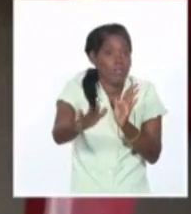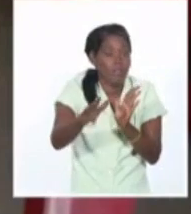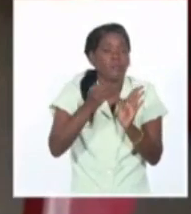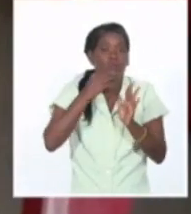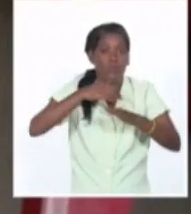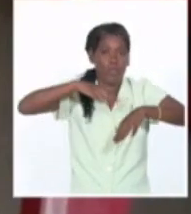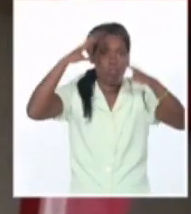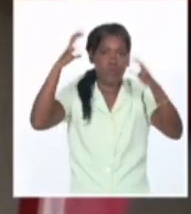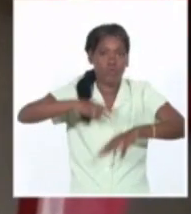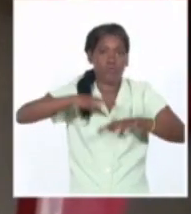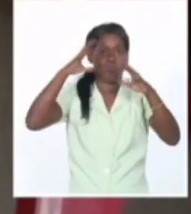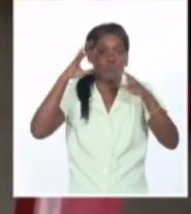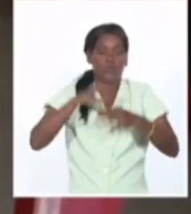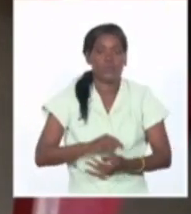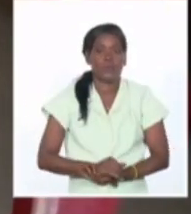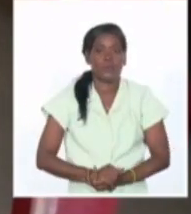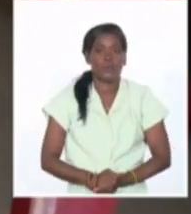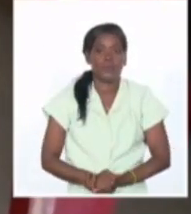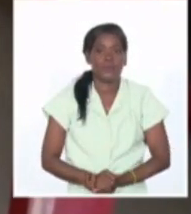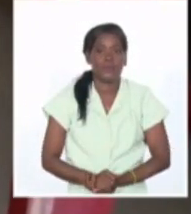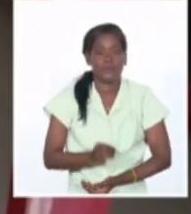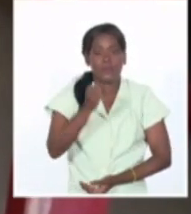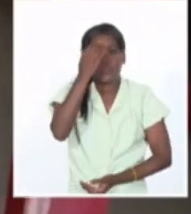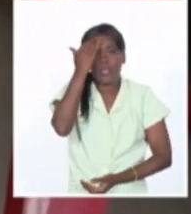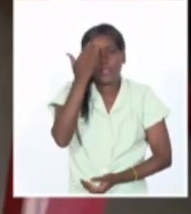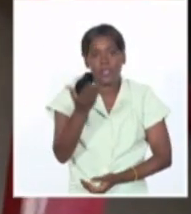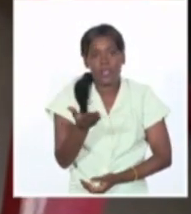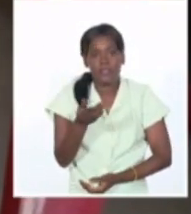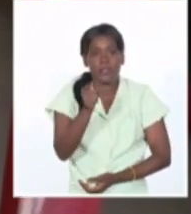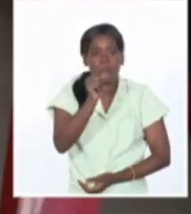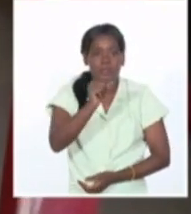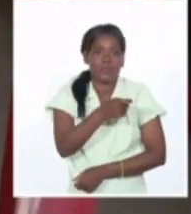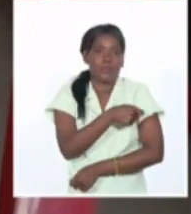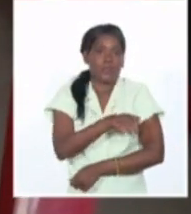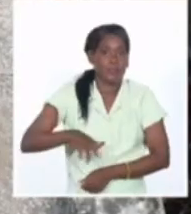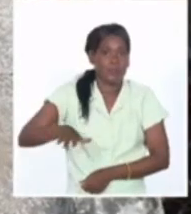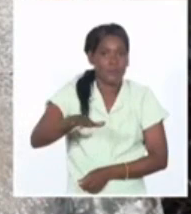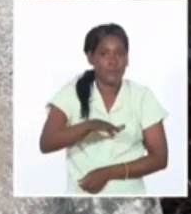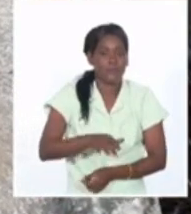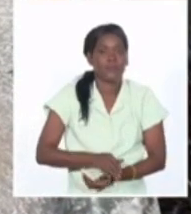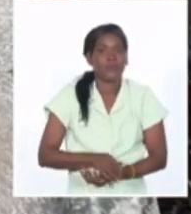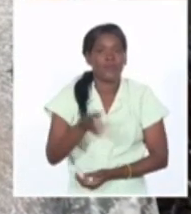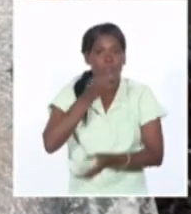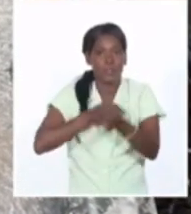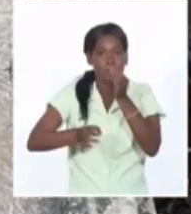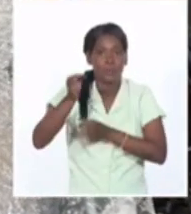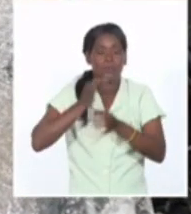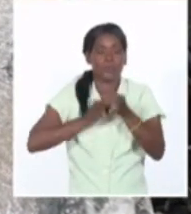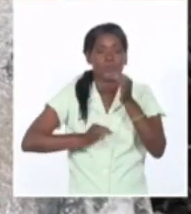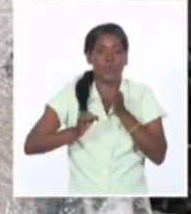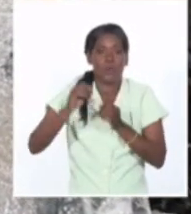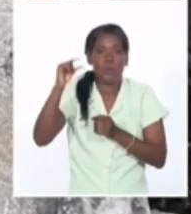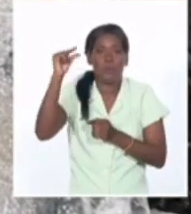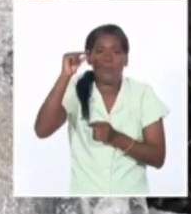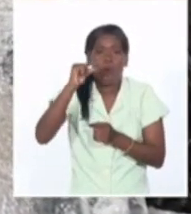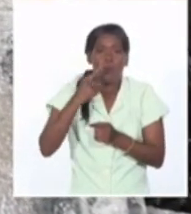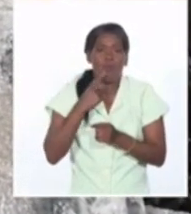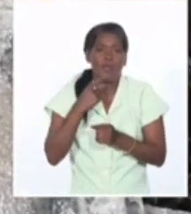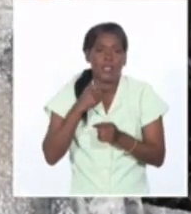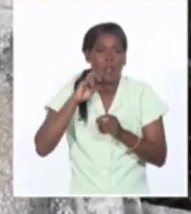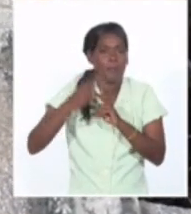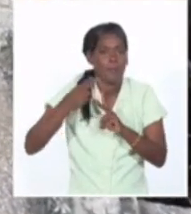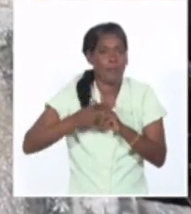precipitaciones. Según conocimos, gracias a los especialistas del Departamento Provincial de Pronósticos, se reportan lluvias poco significativas en varias